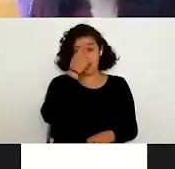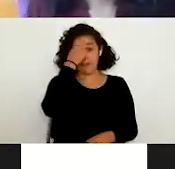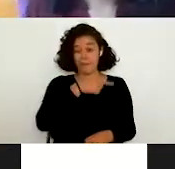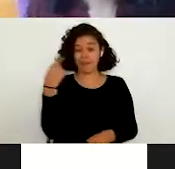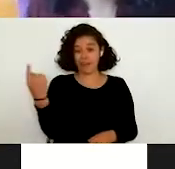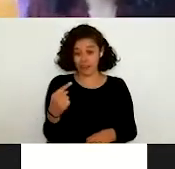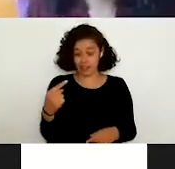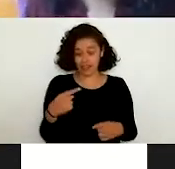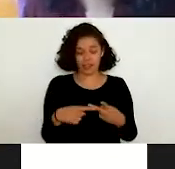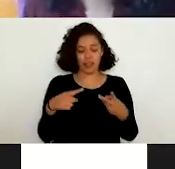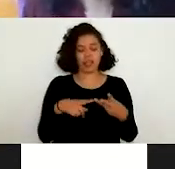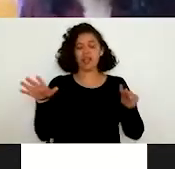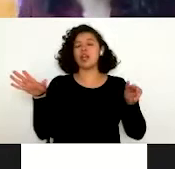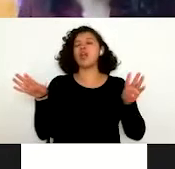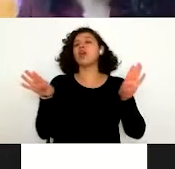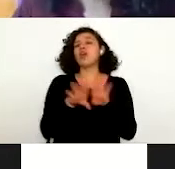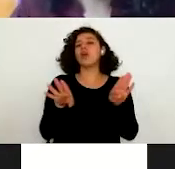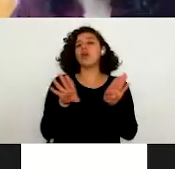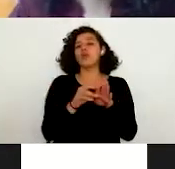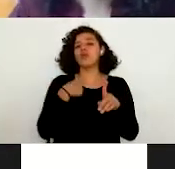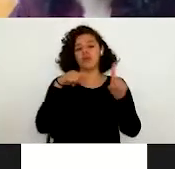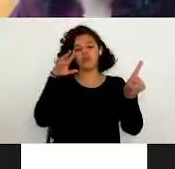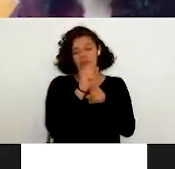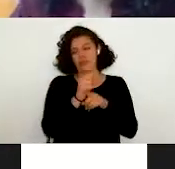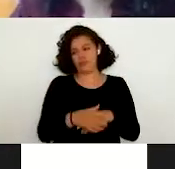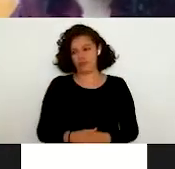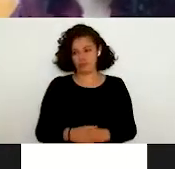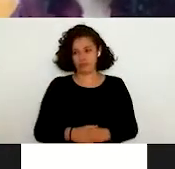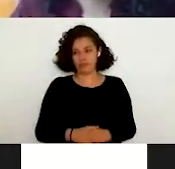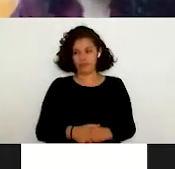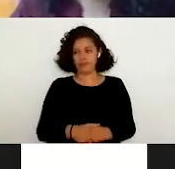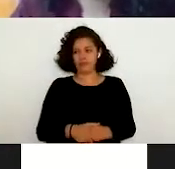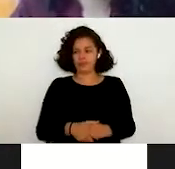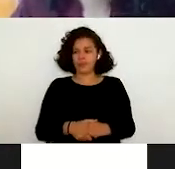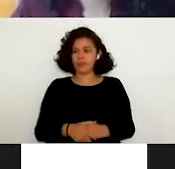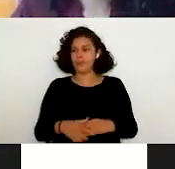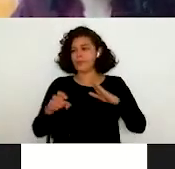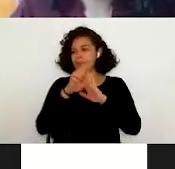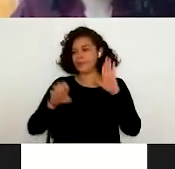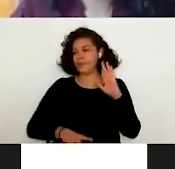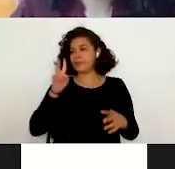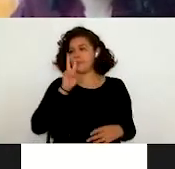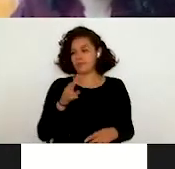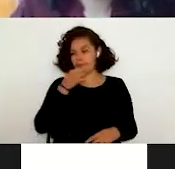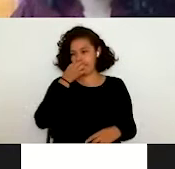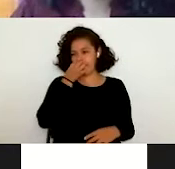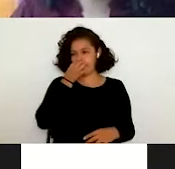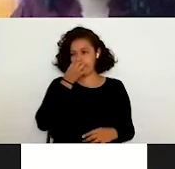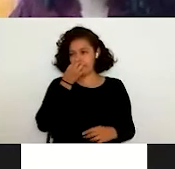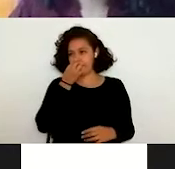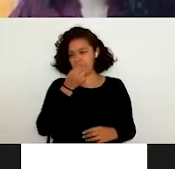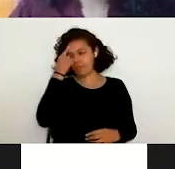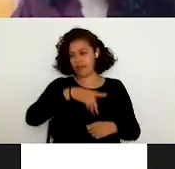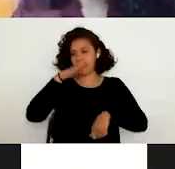queremos y por qué y cómo lo vamos a hacer, ¿no? Entonces vamos a ver un ejemplo para que nos quede un poquito más